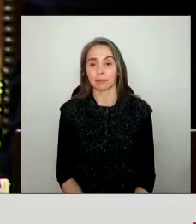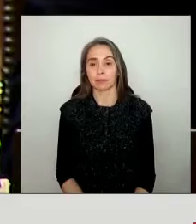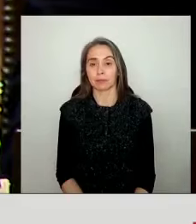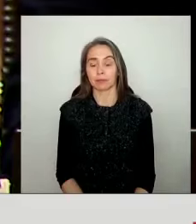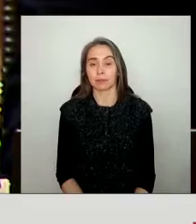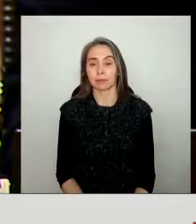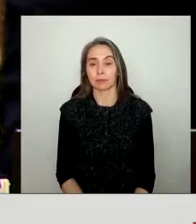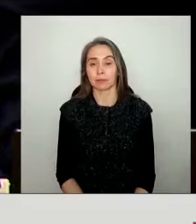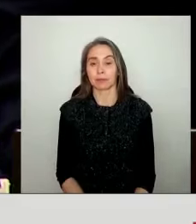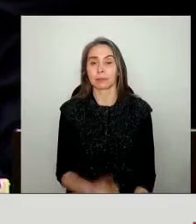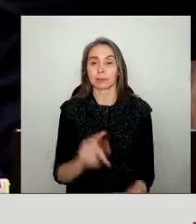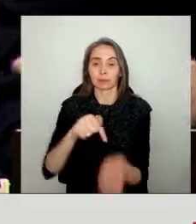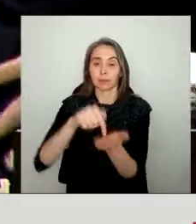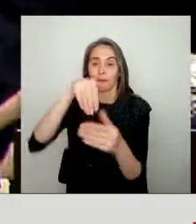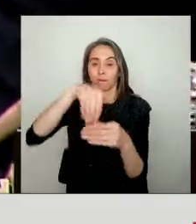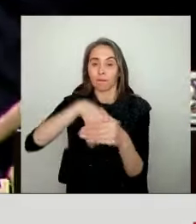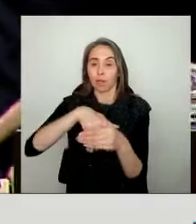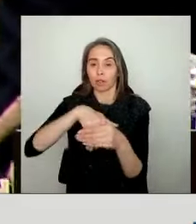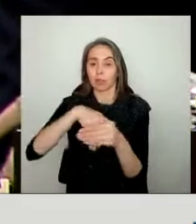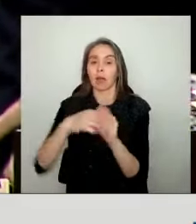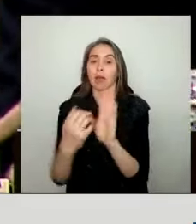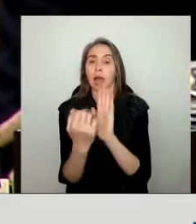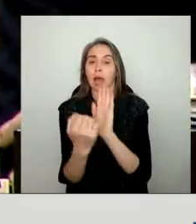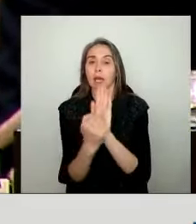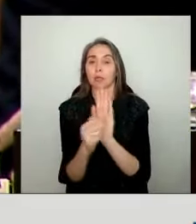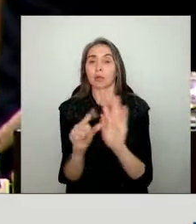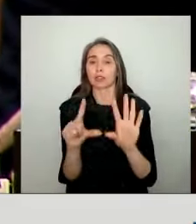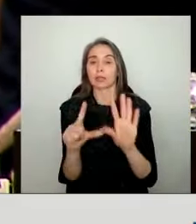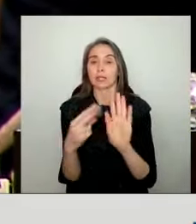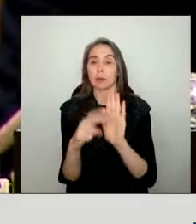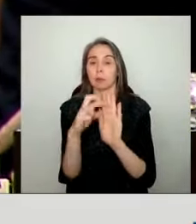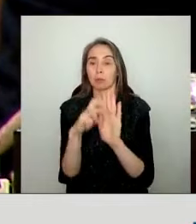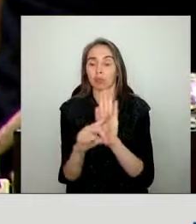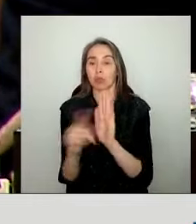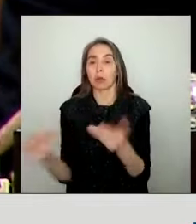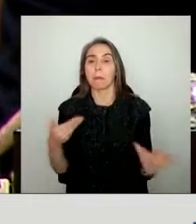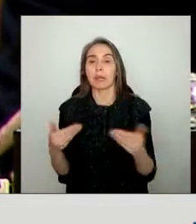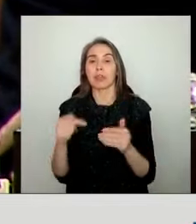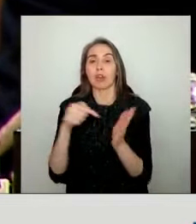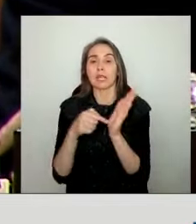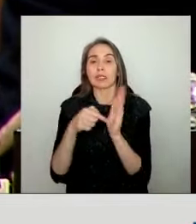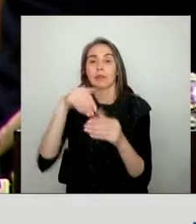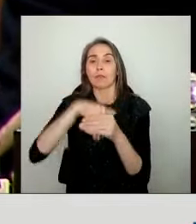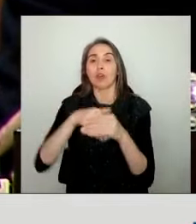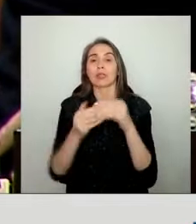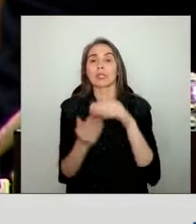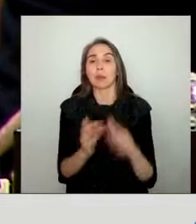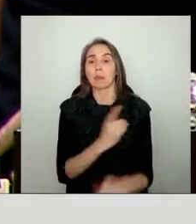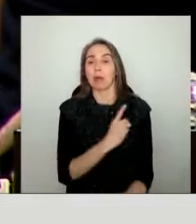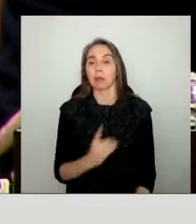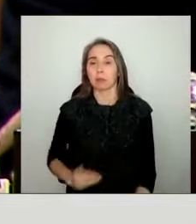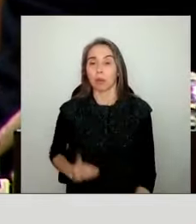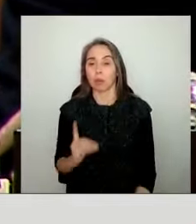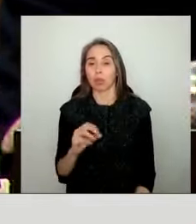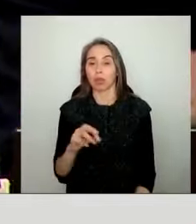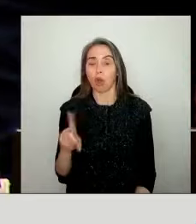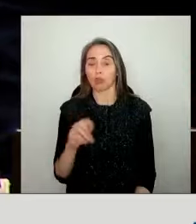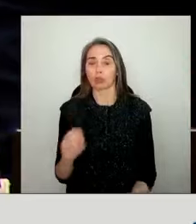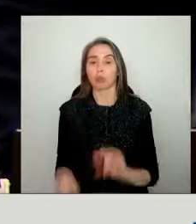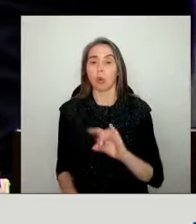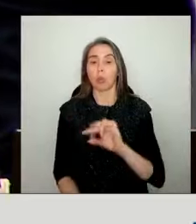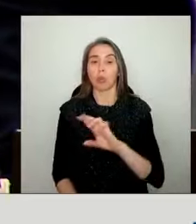en votación particular el artículo 7 del proyecto cuya votación separada ha sido solicitada por los diputados Felipe donoso y Francisco undurraga